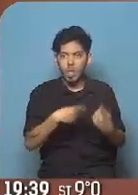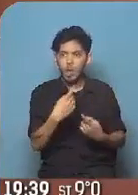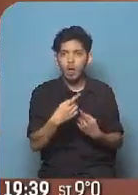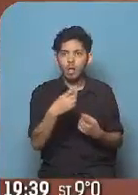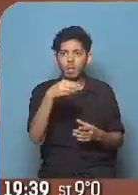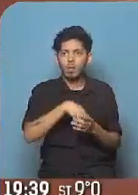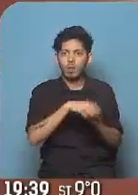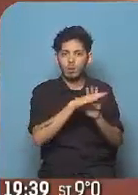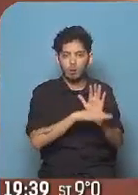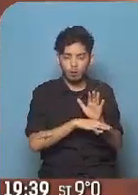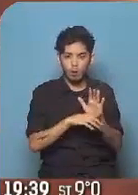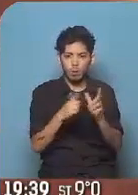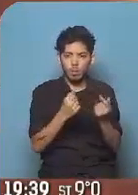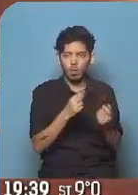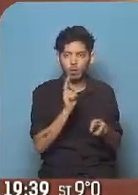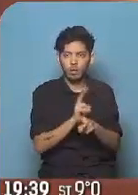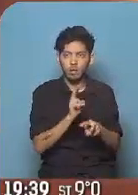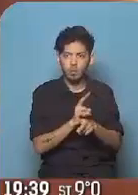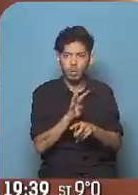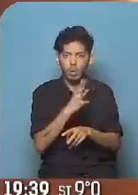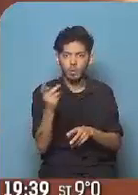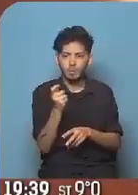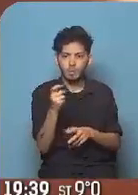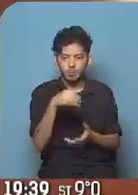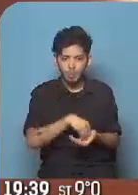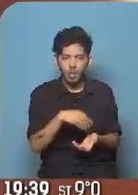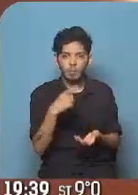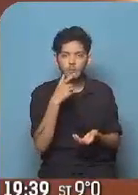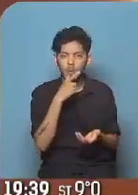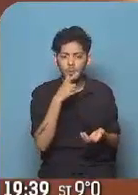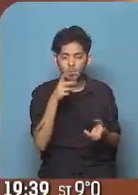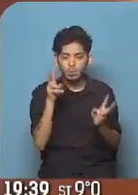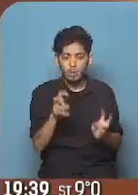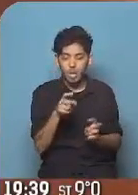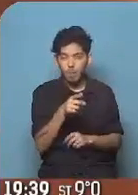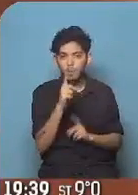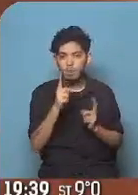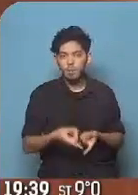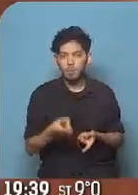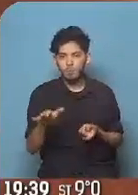el listado de precios cuidados por 4 meses más. Me parece que este es un tema también muy importante. Sí.